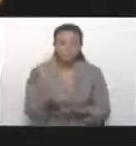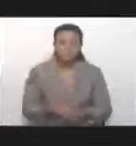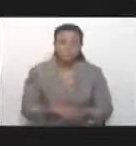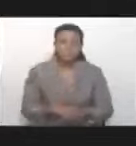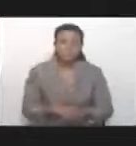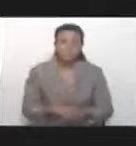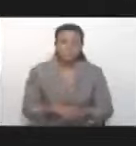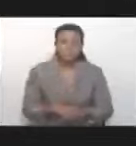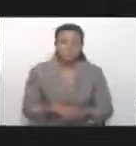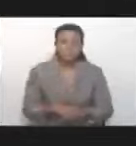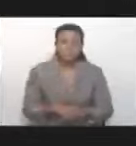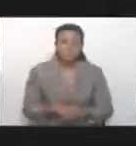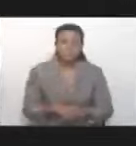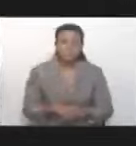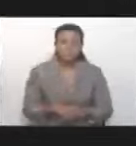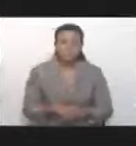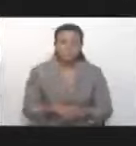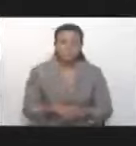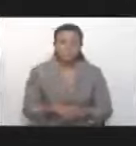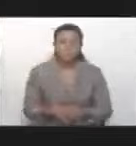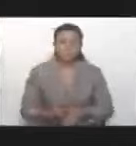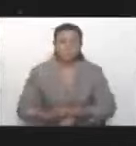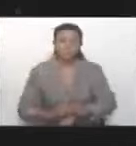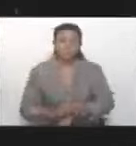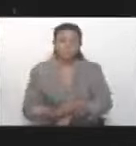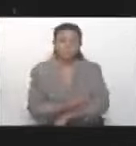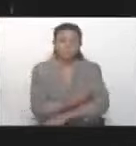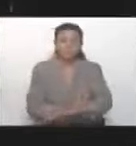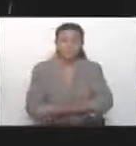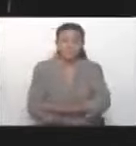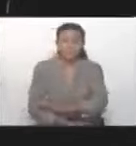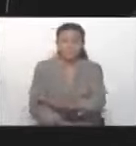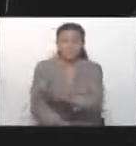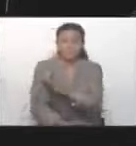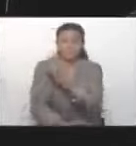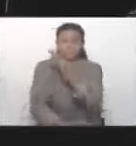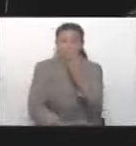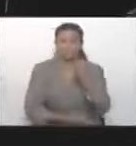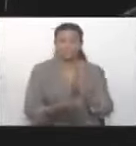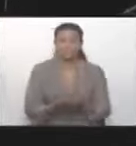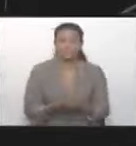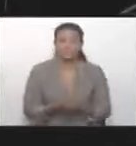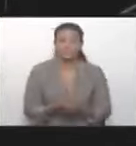Naguará, pues. ¡Ah! Mira, se alborotan ahí mismo todito.